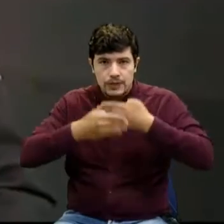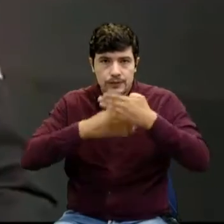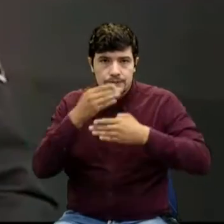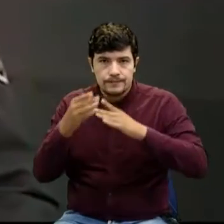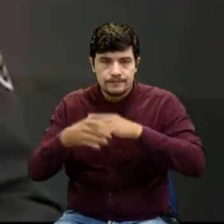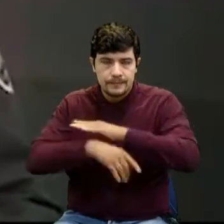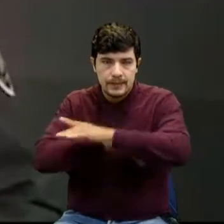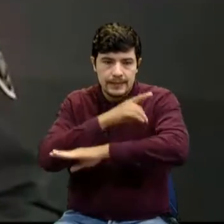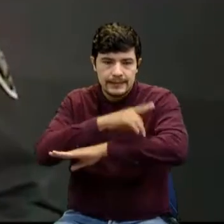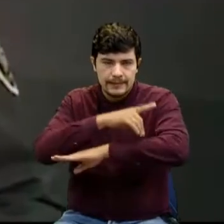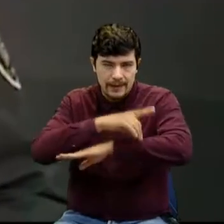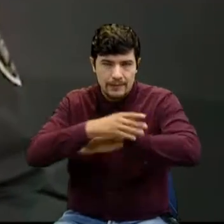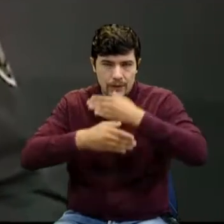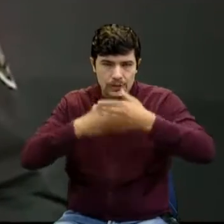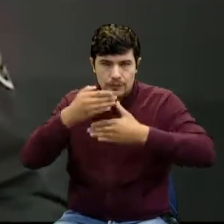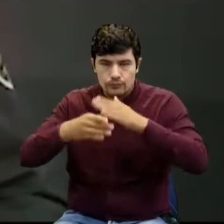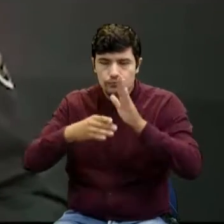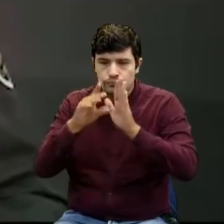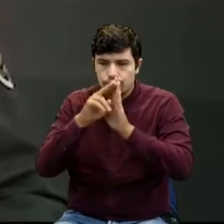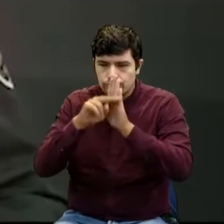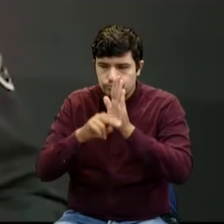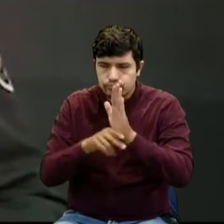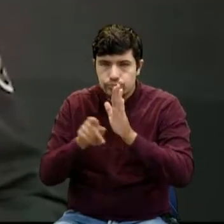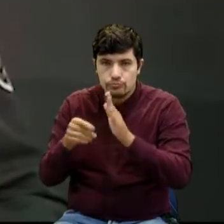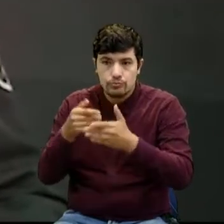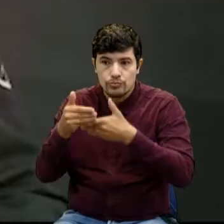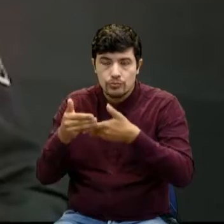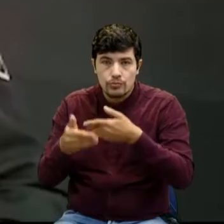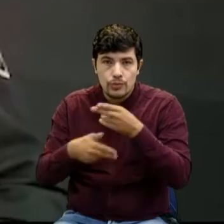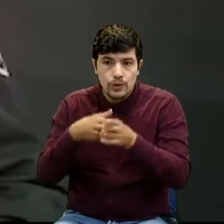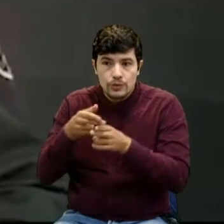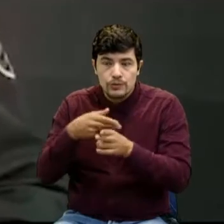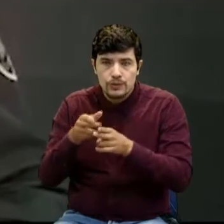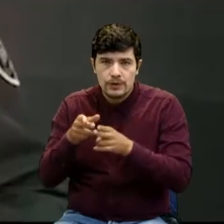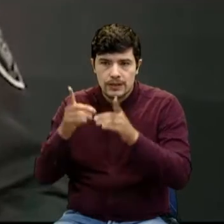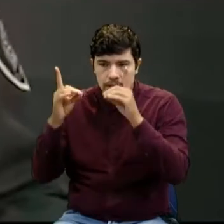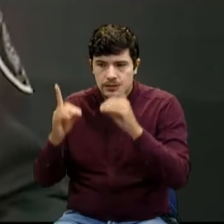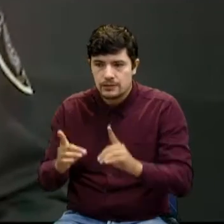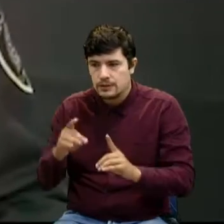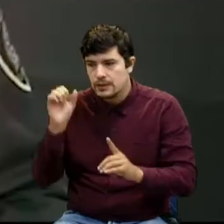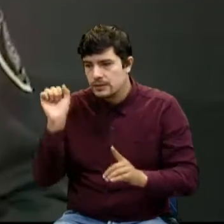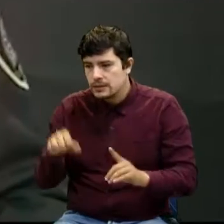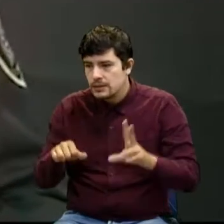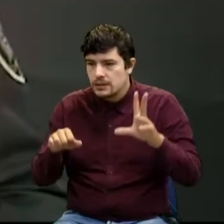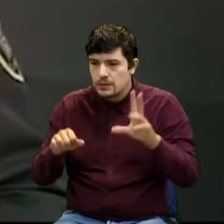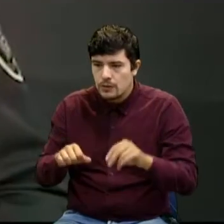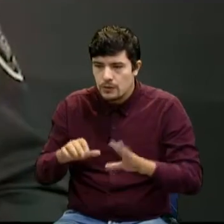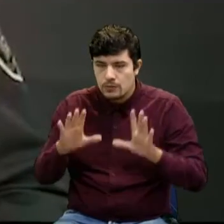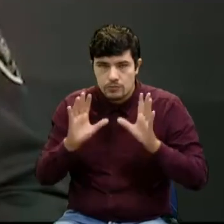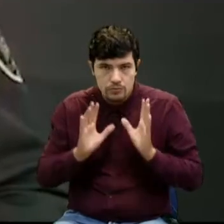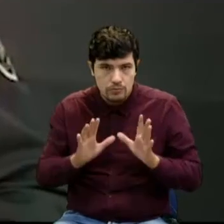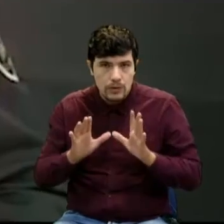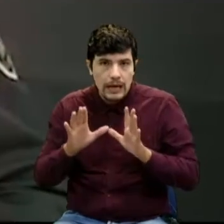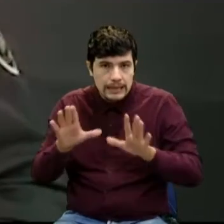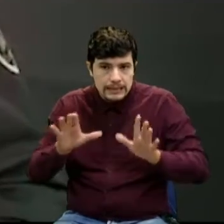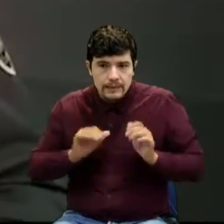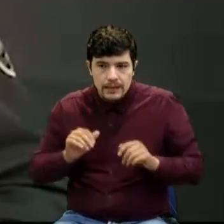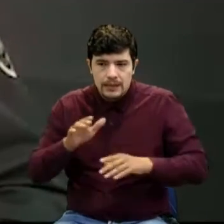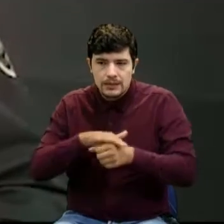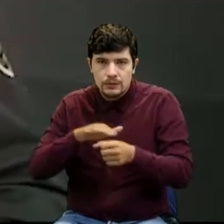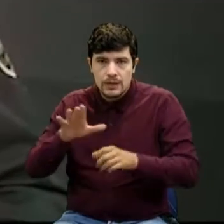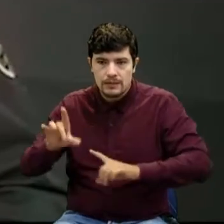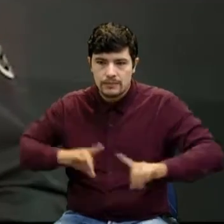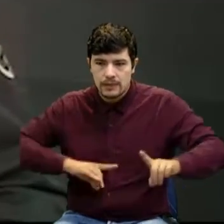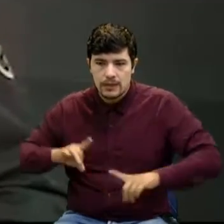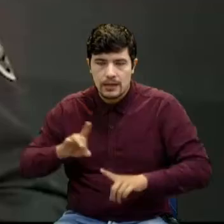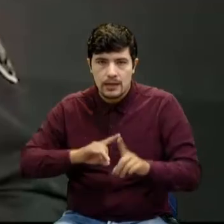disciplinario, que ya este proceso determinará su situación administrativa para